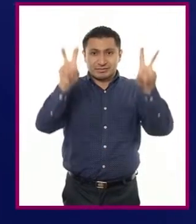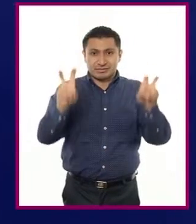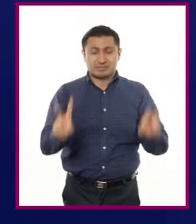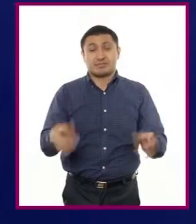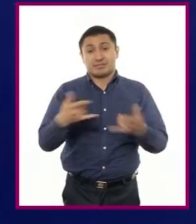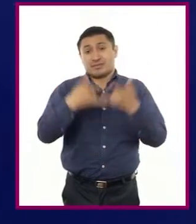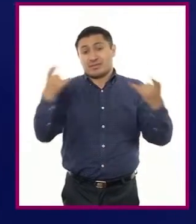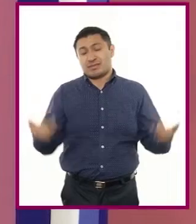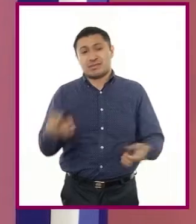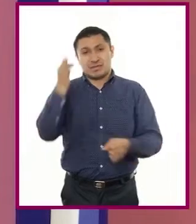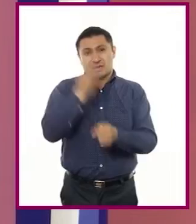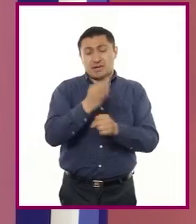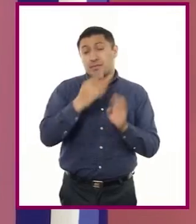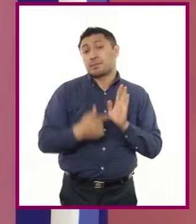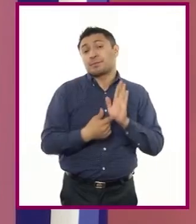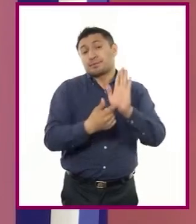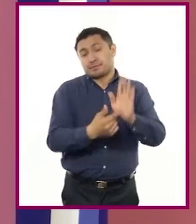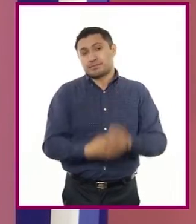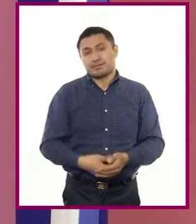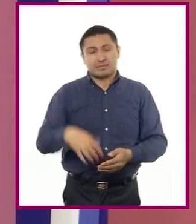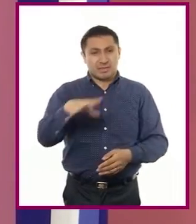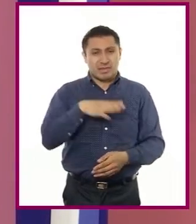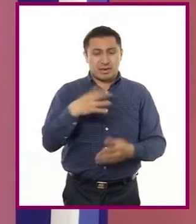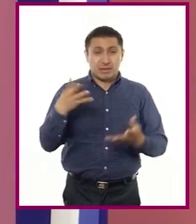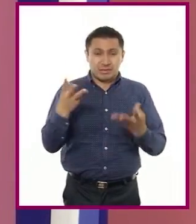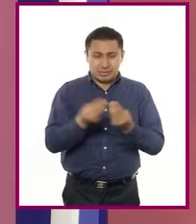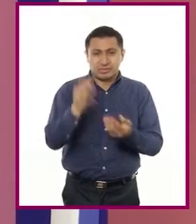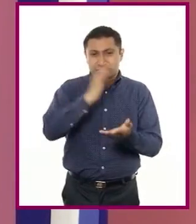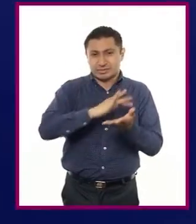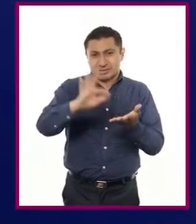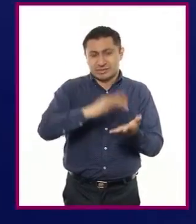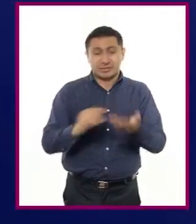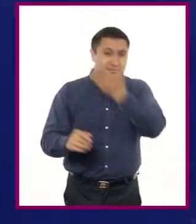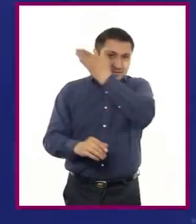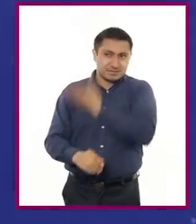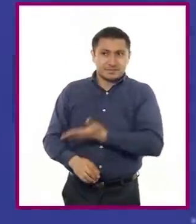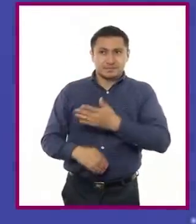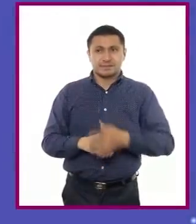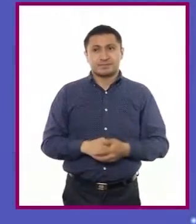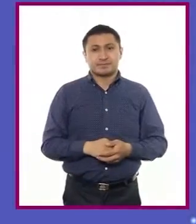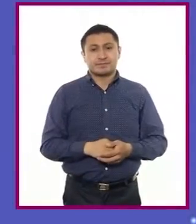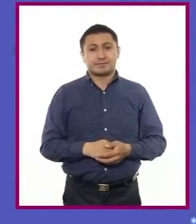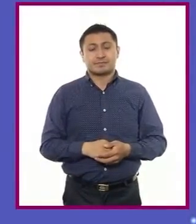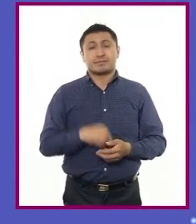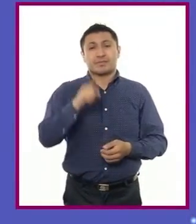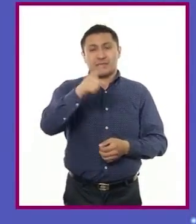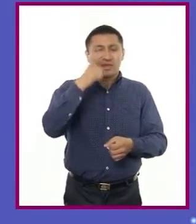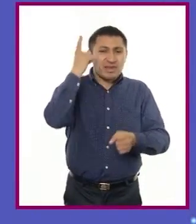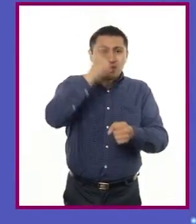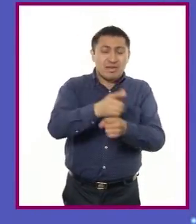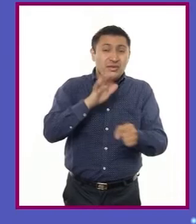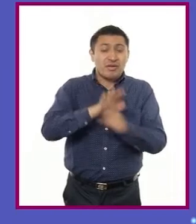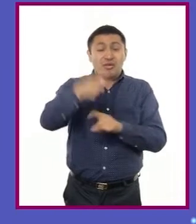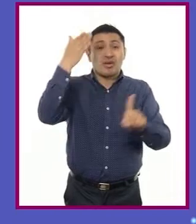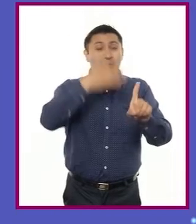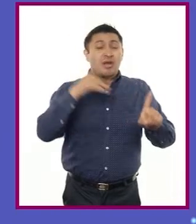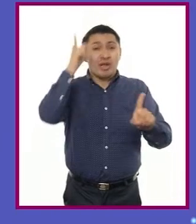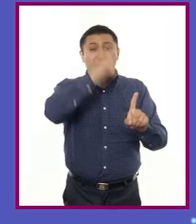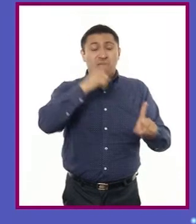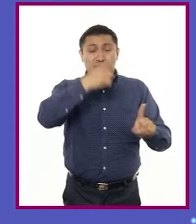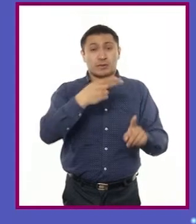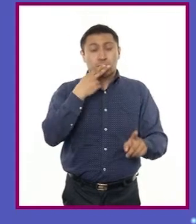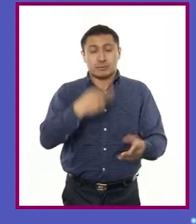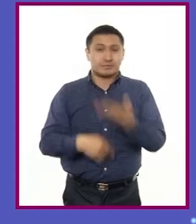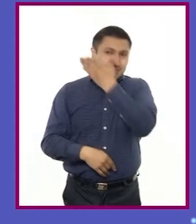hasta este momento. ¿Nos acompañan a leer las siguientes viñetas? Capten el mensaje y el lenguaje